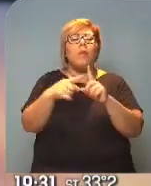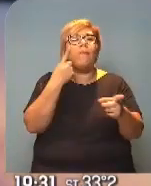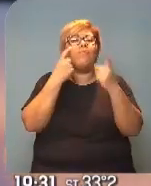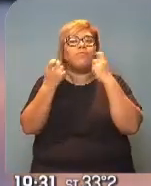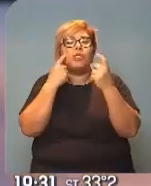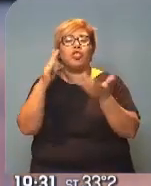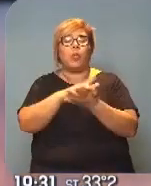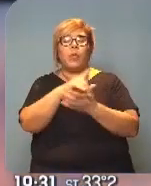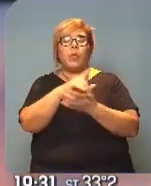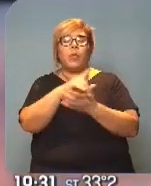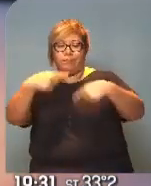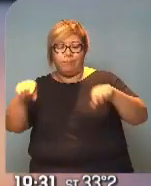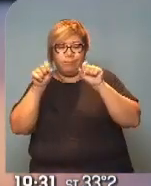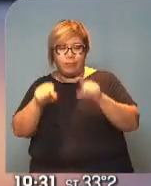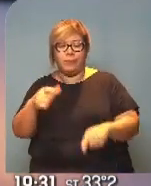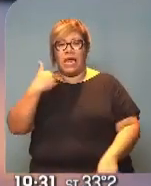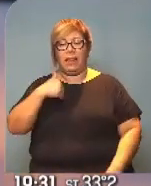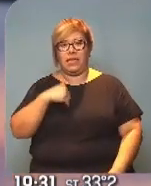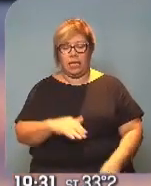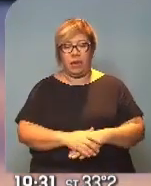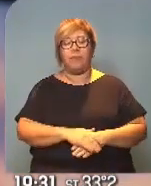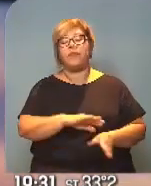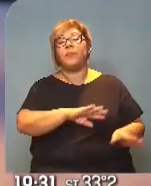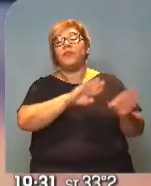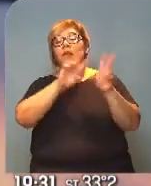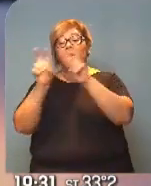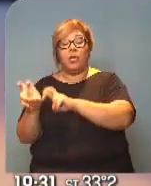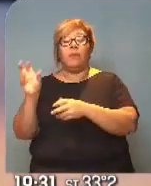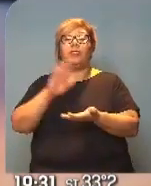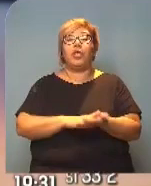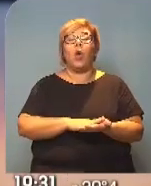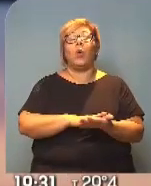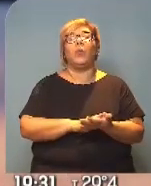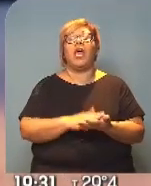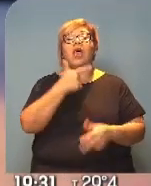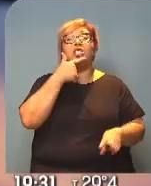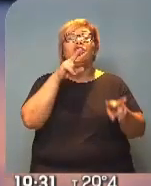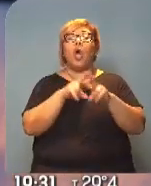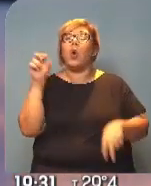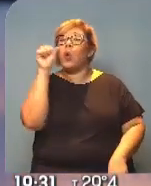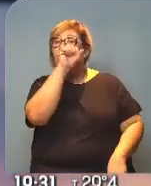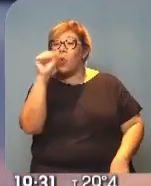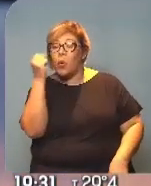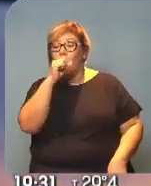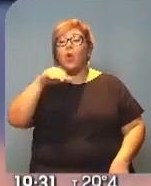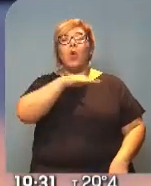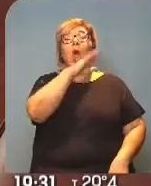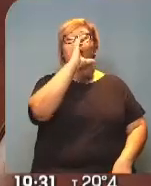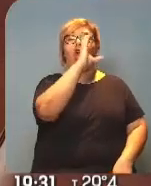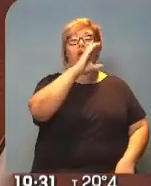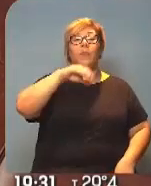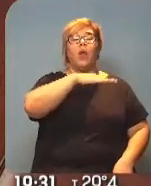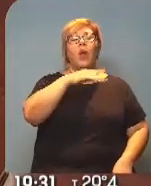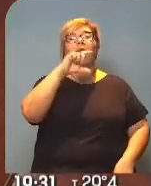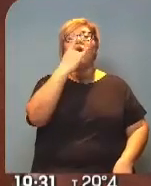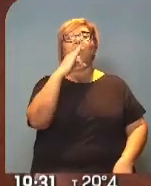Volvemos al tema Venezuela. Se está desarrollando el recital en Cúcuta, el recital del otro lado del puente, y estamos con Marcelo Crobatto,